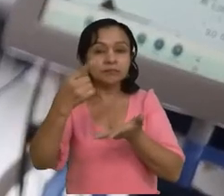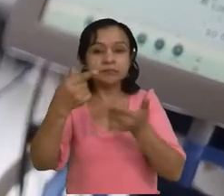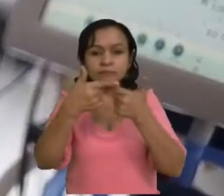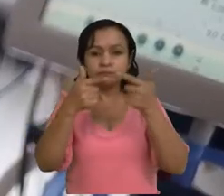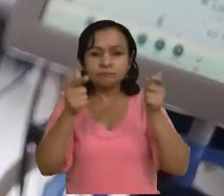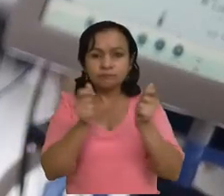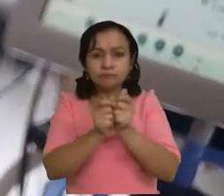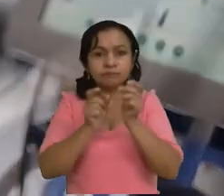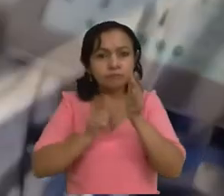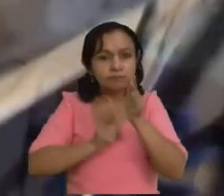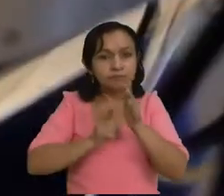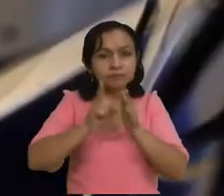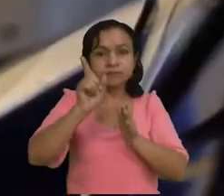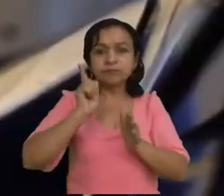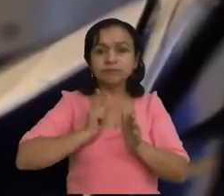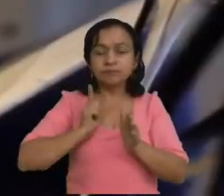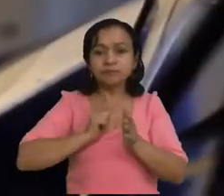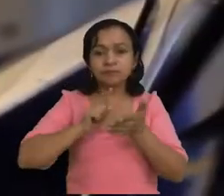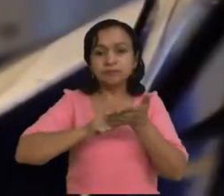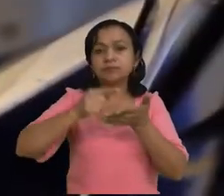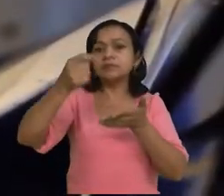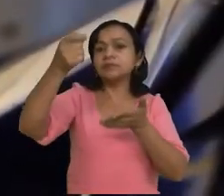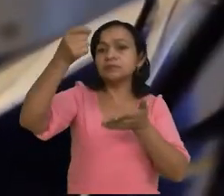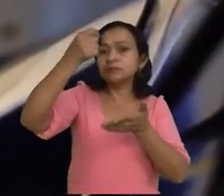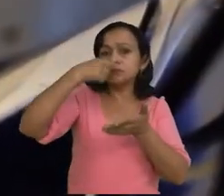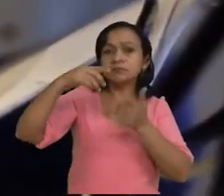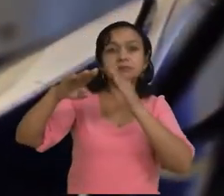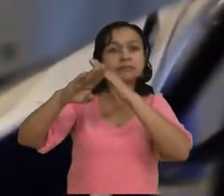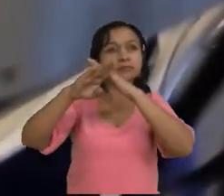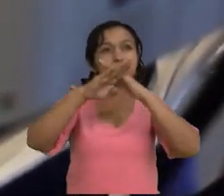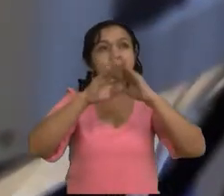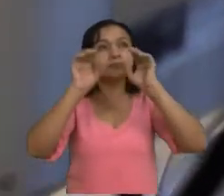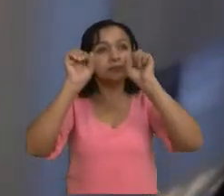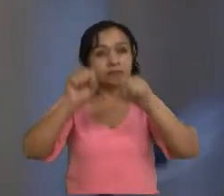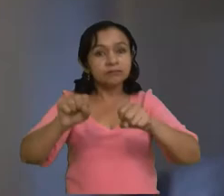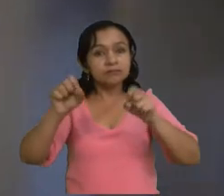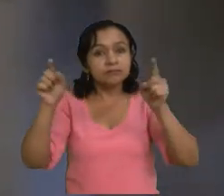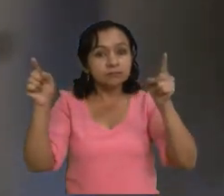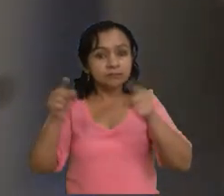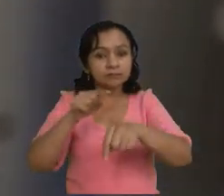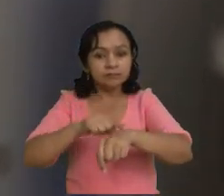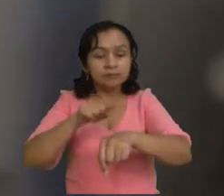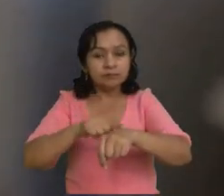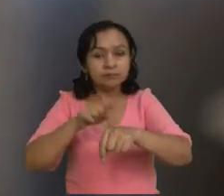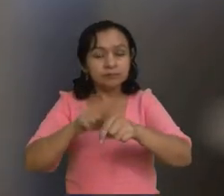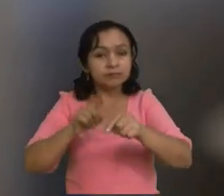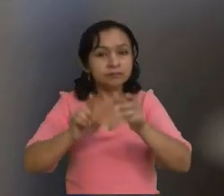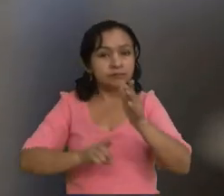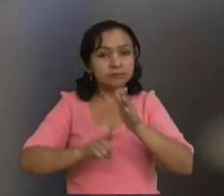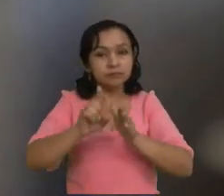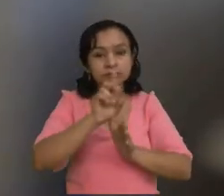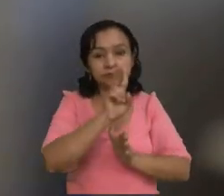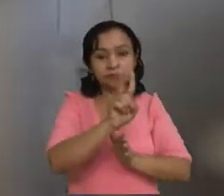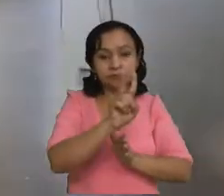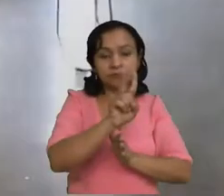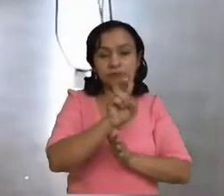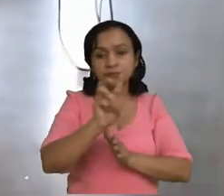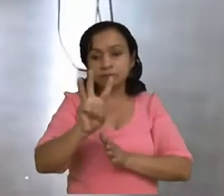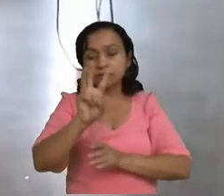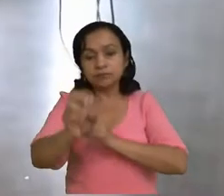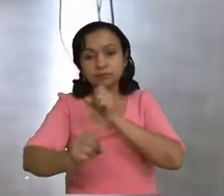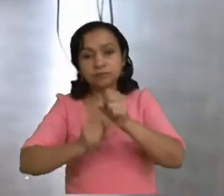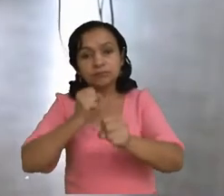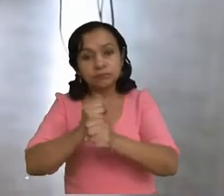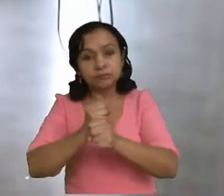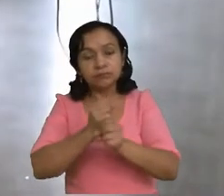ha avanzado en la obtención de la vacuna contra el coronavirus y podría reducir el tiempo de su desarrollo de los 2 o 3 años